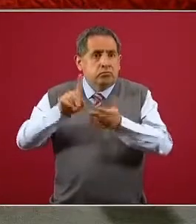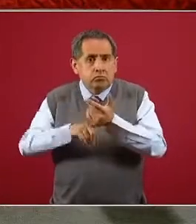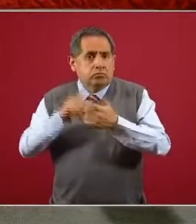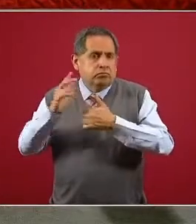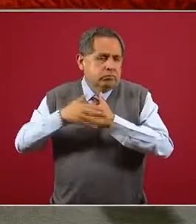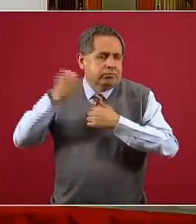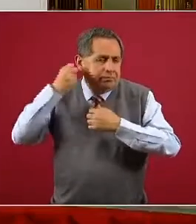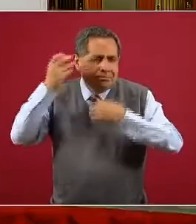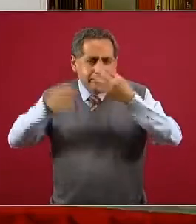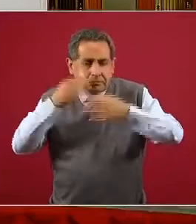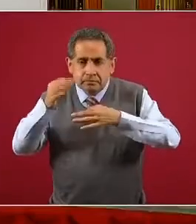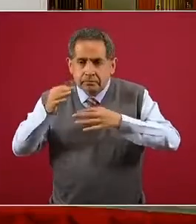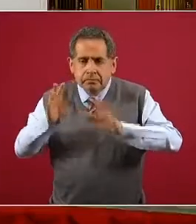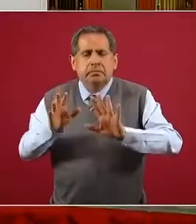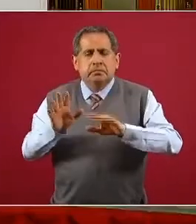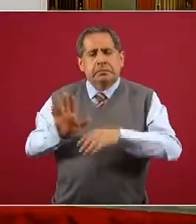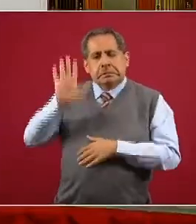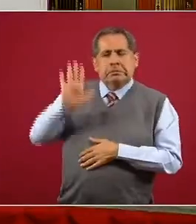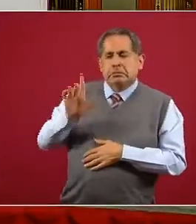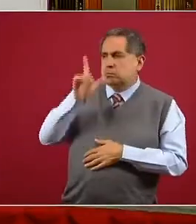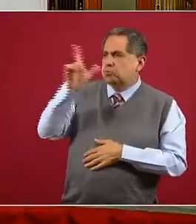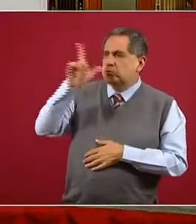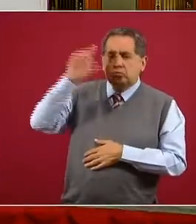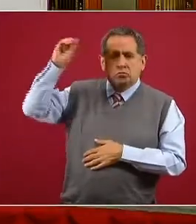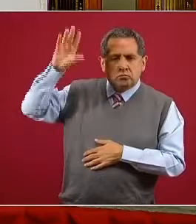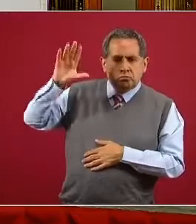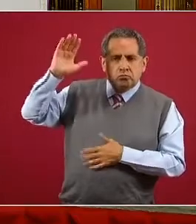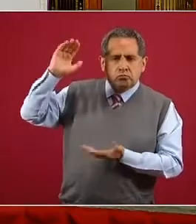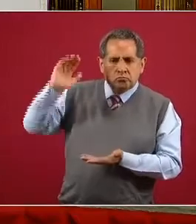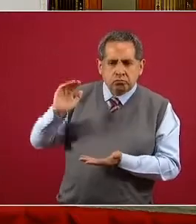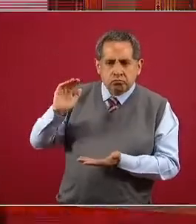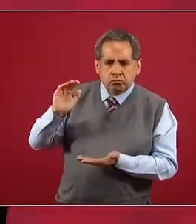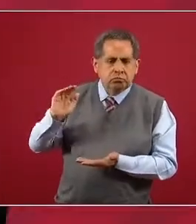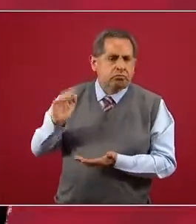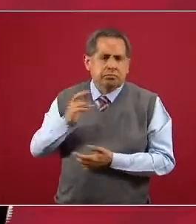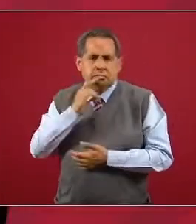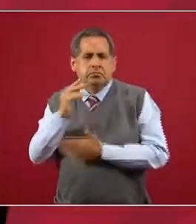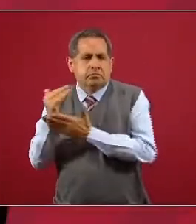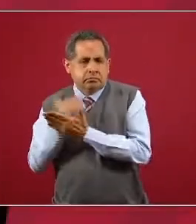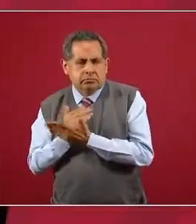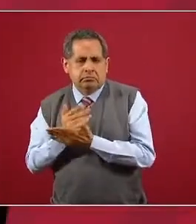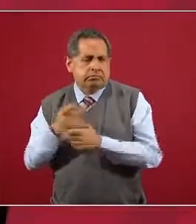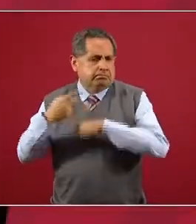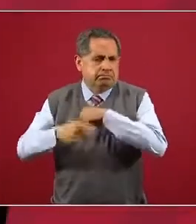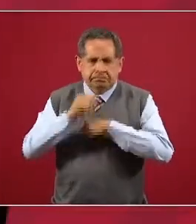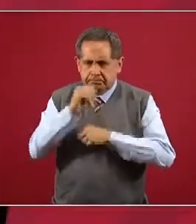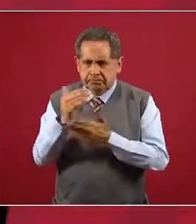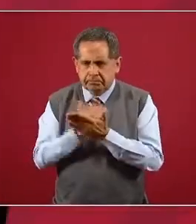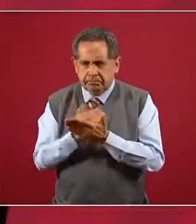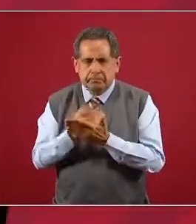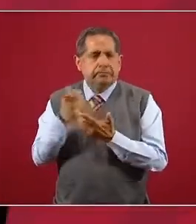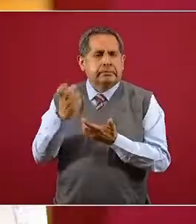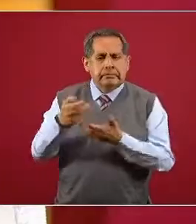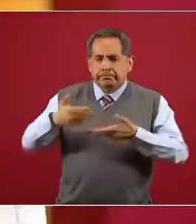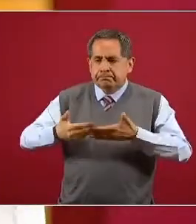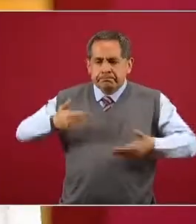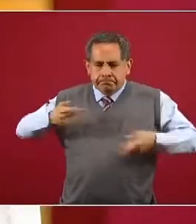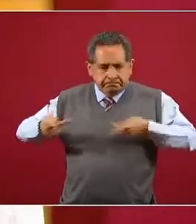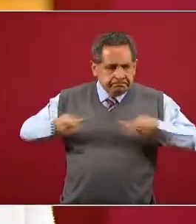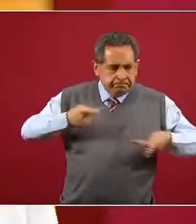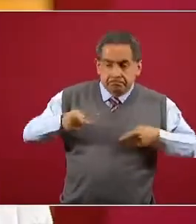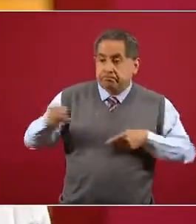a las campañas, es muy probable que ya tendremos un riesgo sustantivamente menor y es donde se acoplan las previsiones o